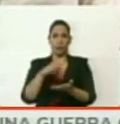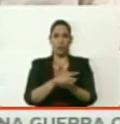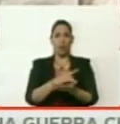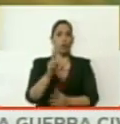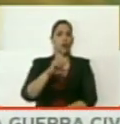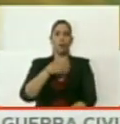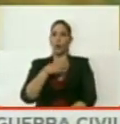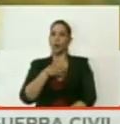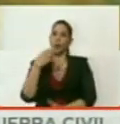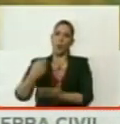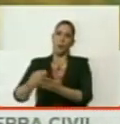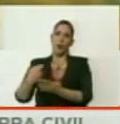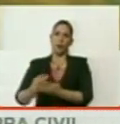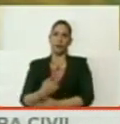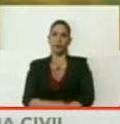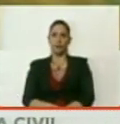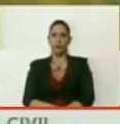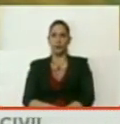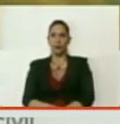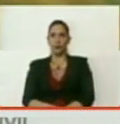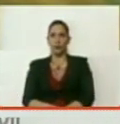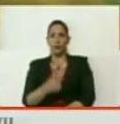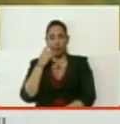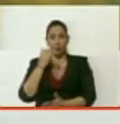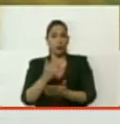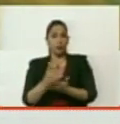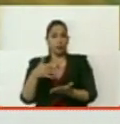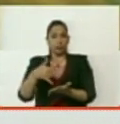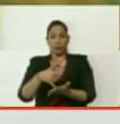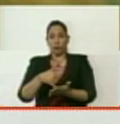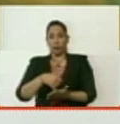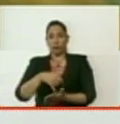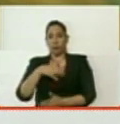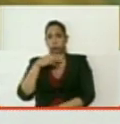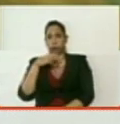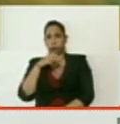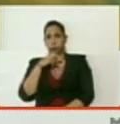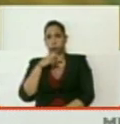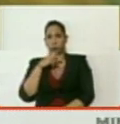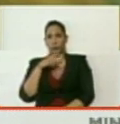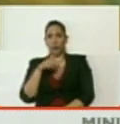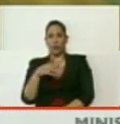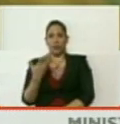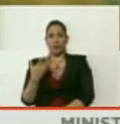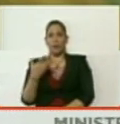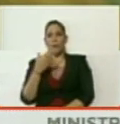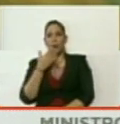podríamos pagar. Fíjense ustedes la gravedad de esto. A Saddam Hussein,